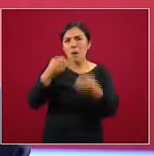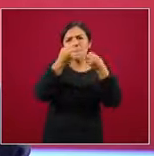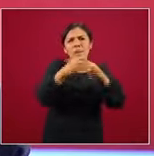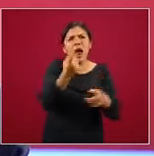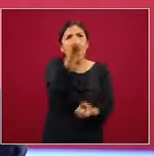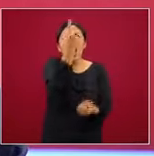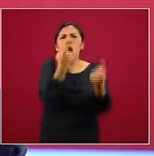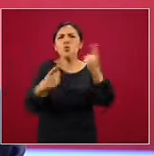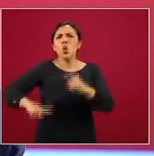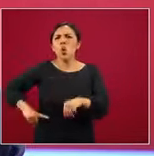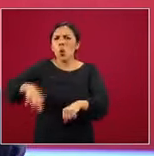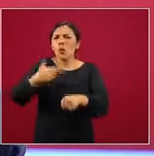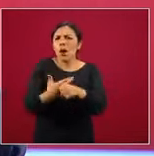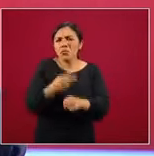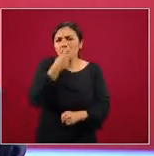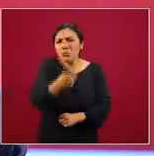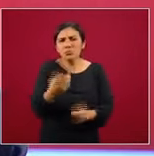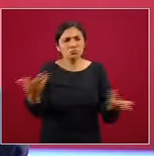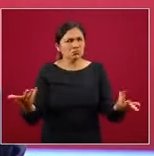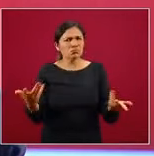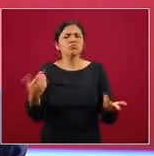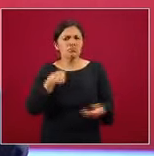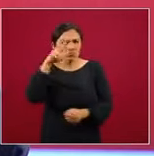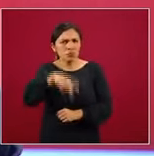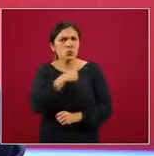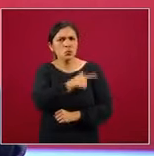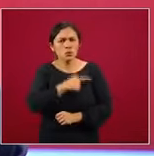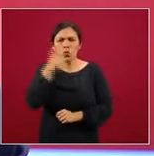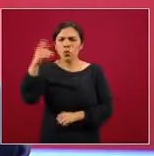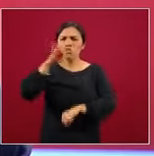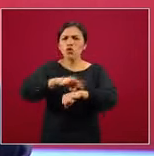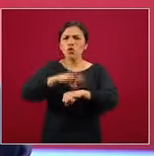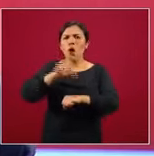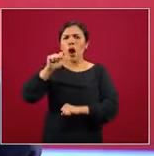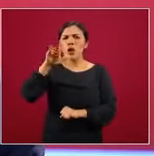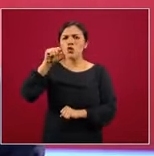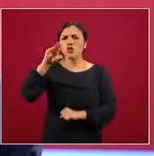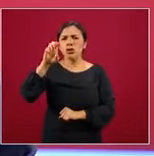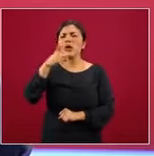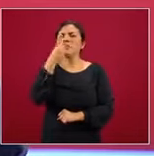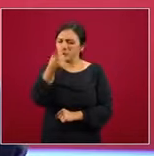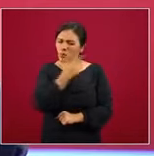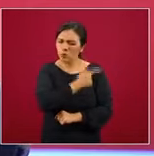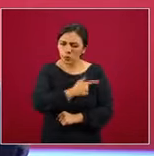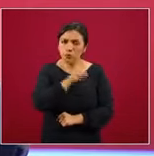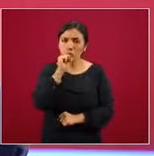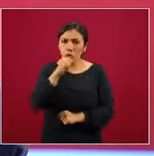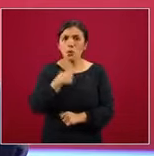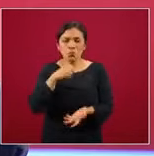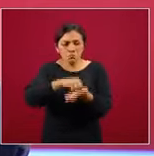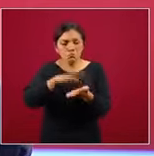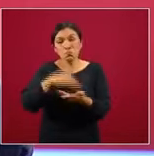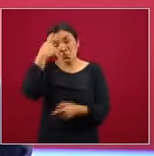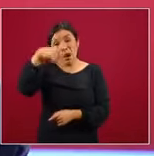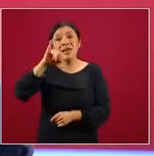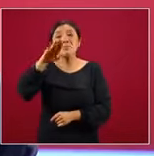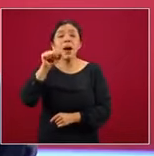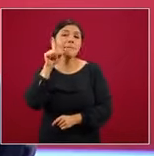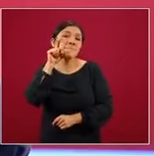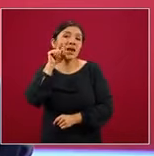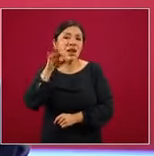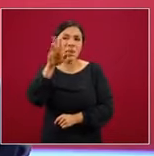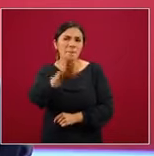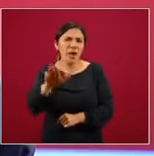algunos gobernadores, encantados, el doctor Alcocer les dijo que con mucho gusto, se había programado para mañana miércoles,